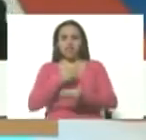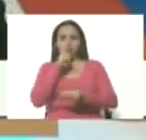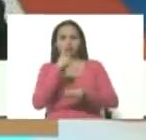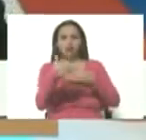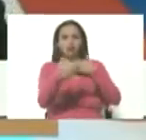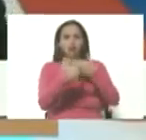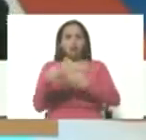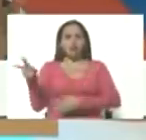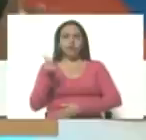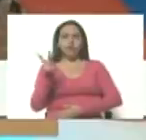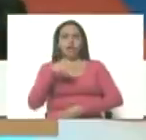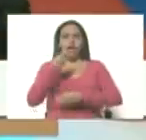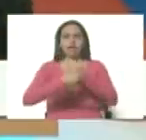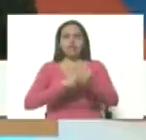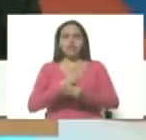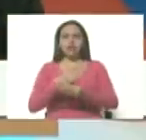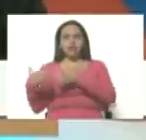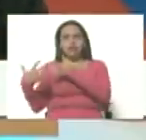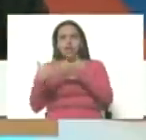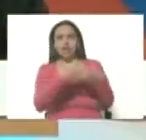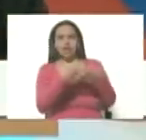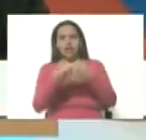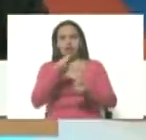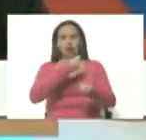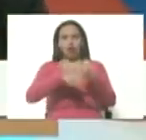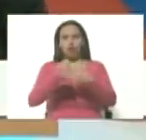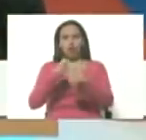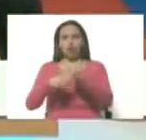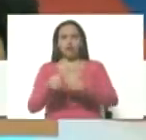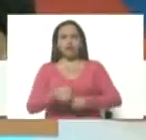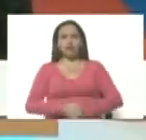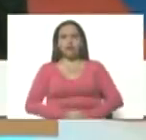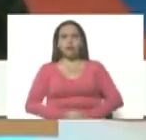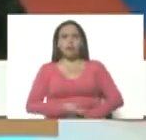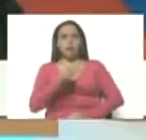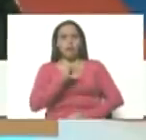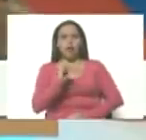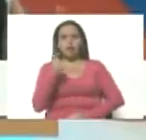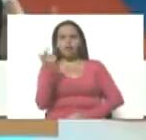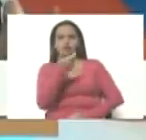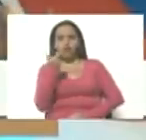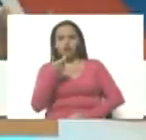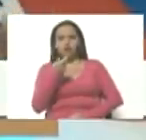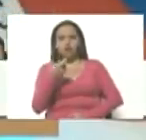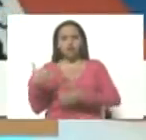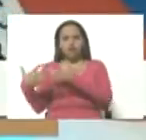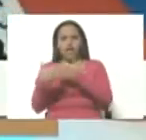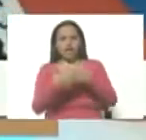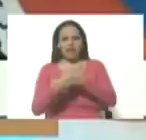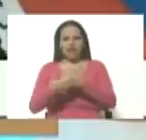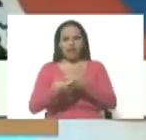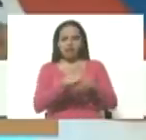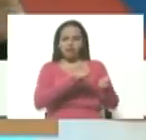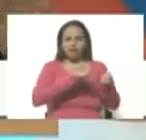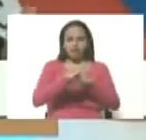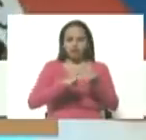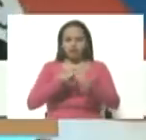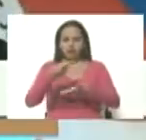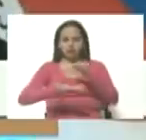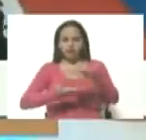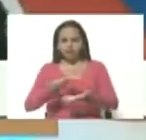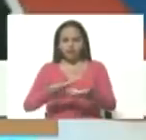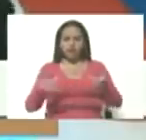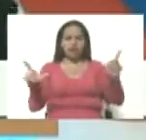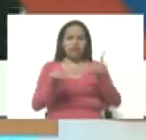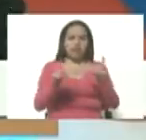guerra económica, ha propiciado una guerra financiera,